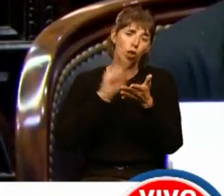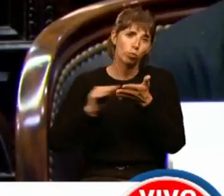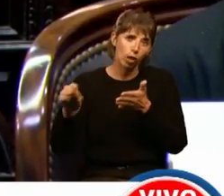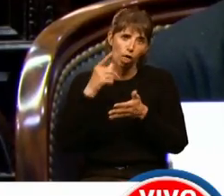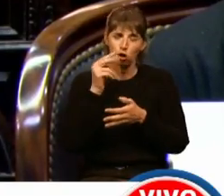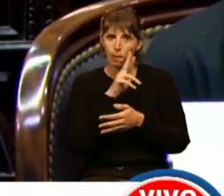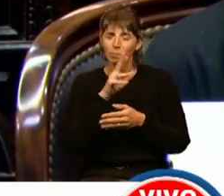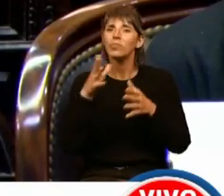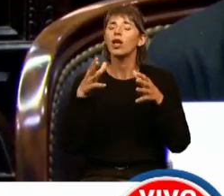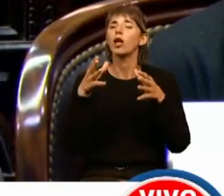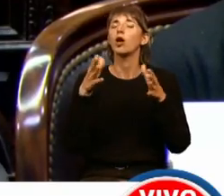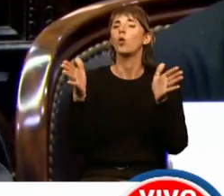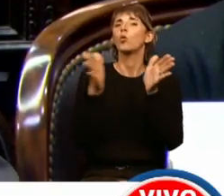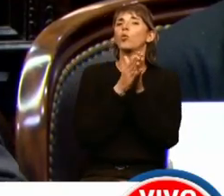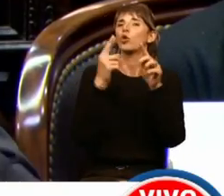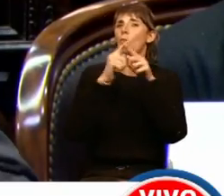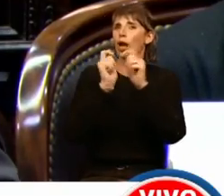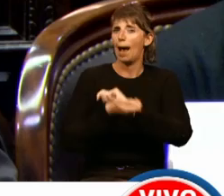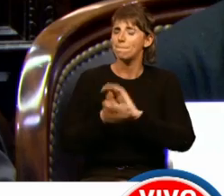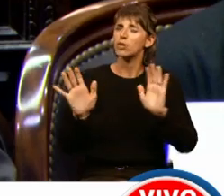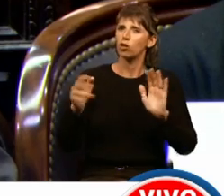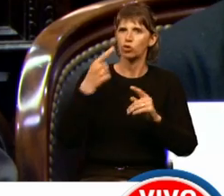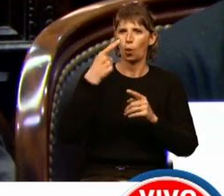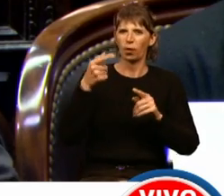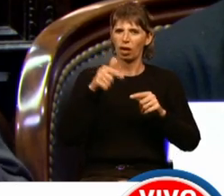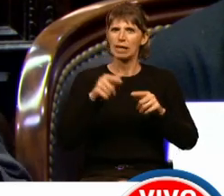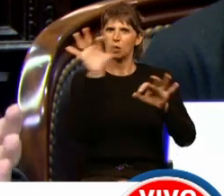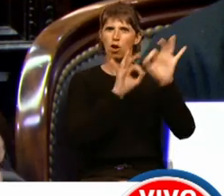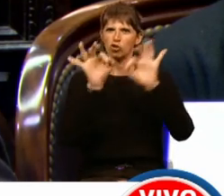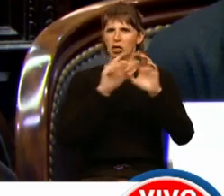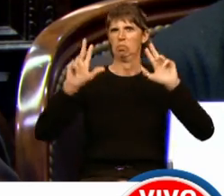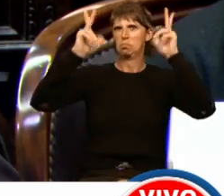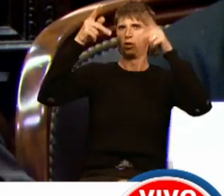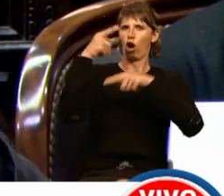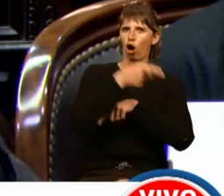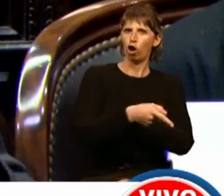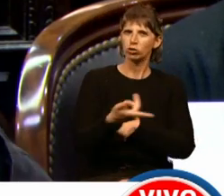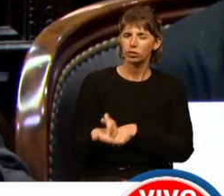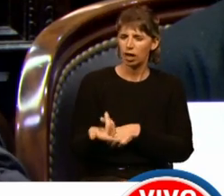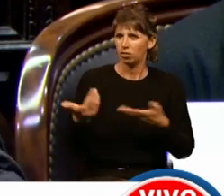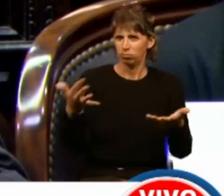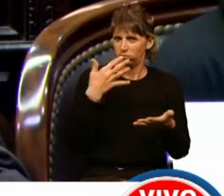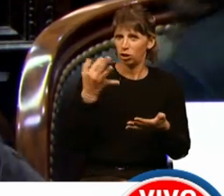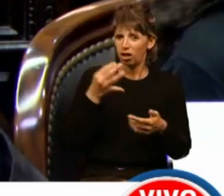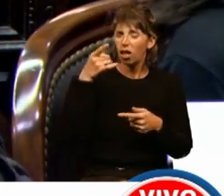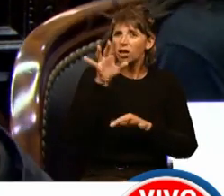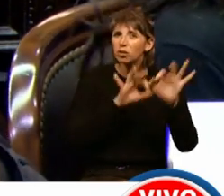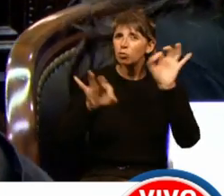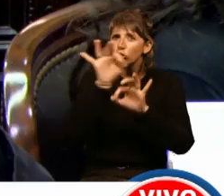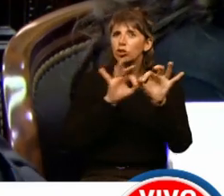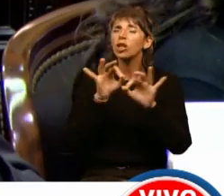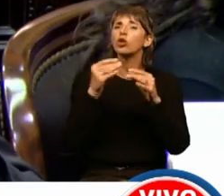diputada de juntos por el cambio indignarse por este proyecto indignarse por un proyecto que lo que hace es plantear